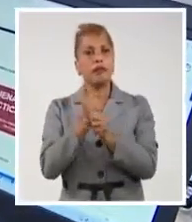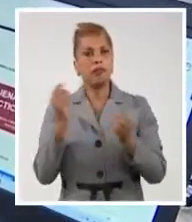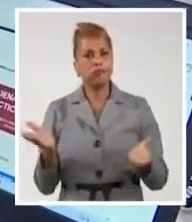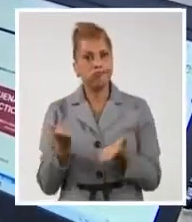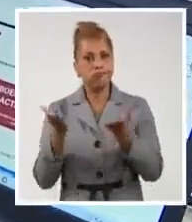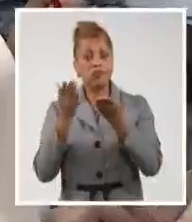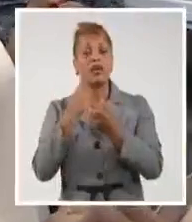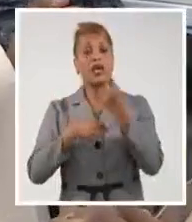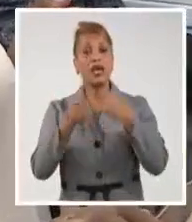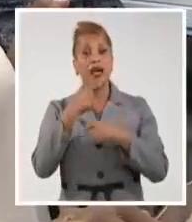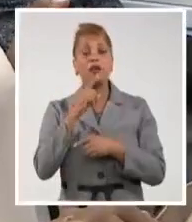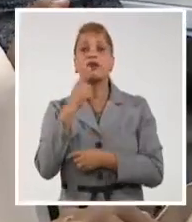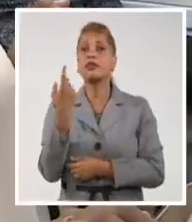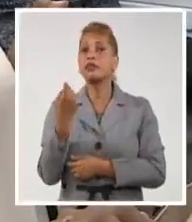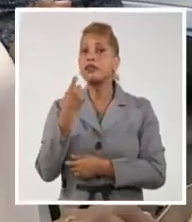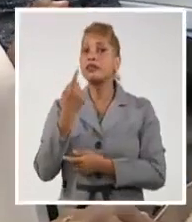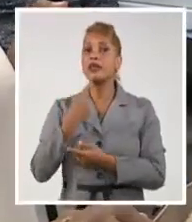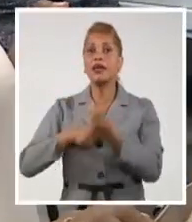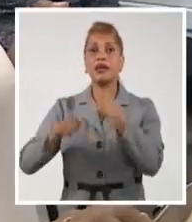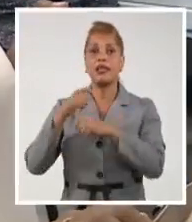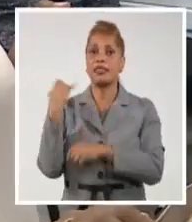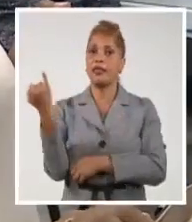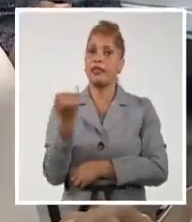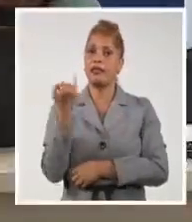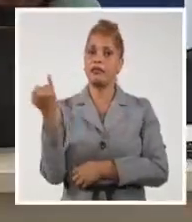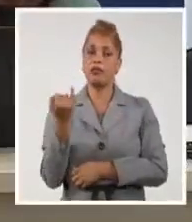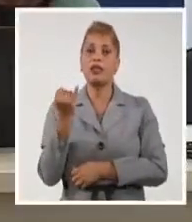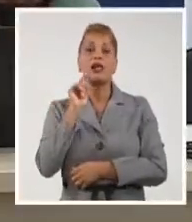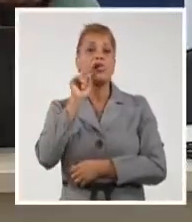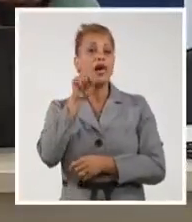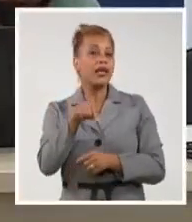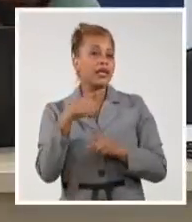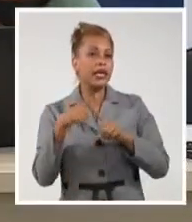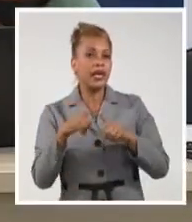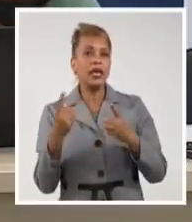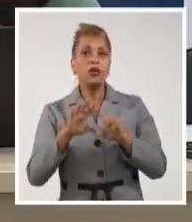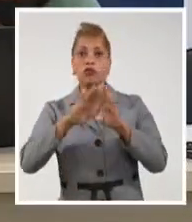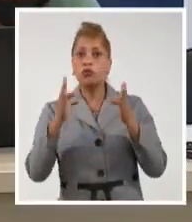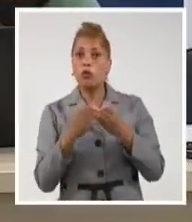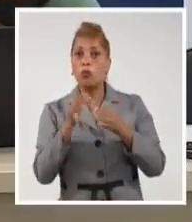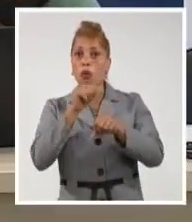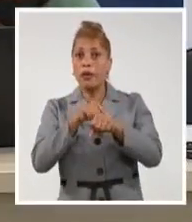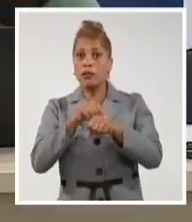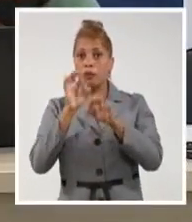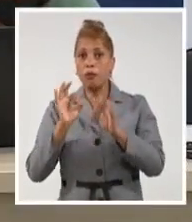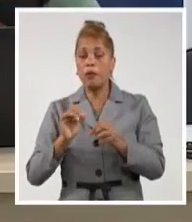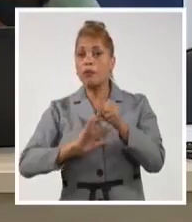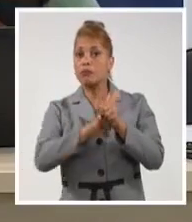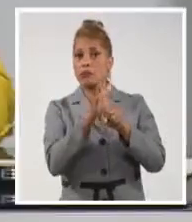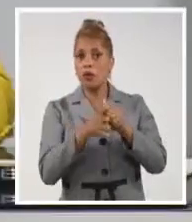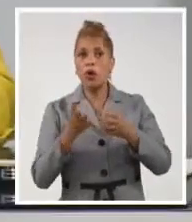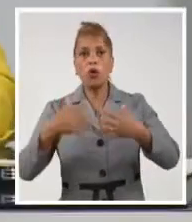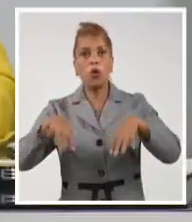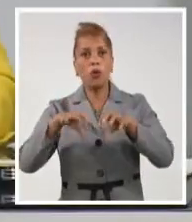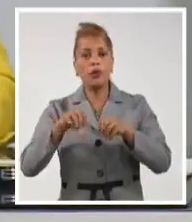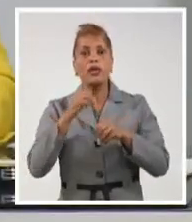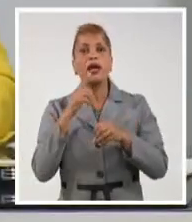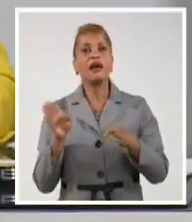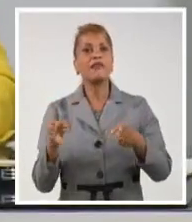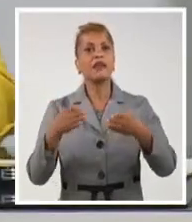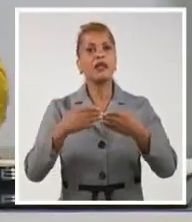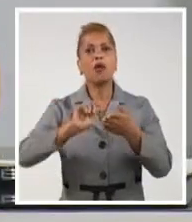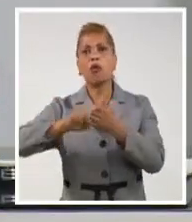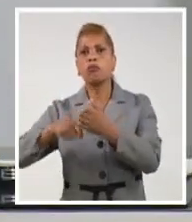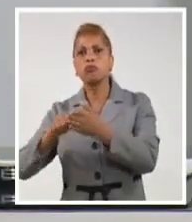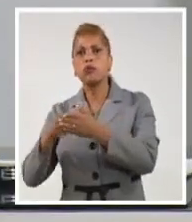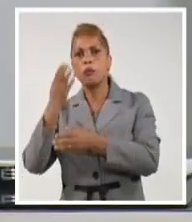de la cadena que necesita del tráfico internacional. Y es allí donde, en medio de la pandemia, tres navieras han cerrado contratos con la isla